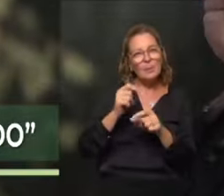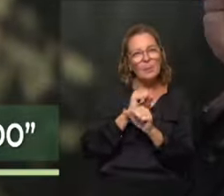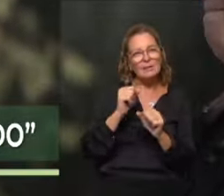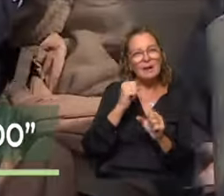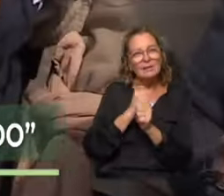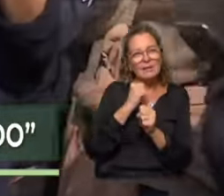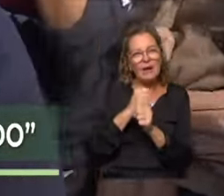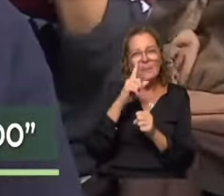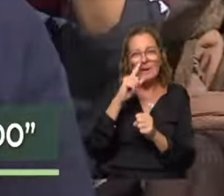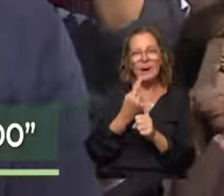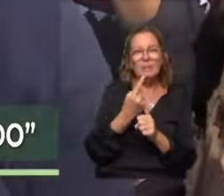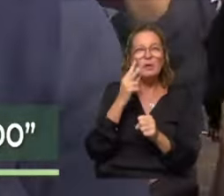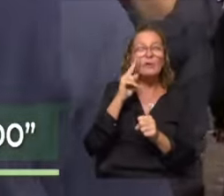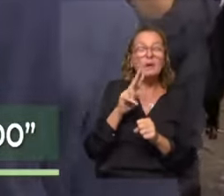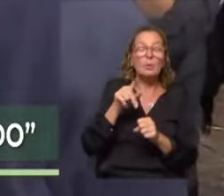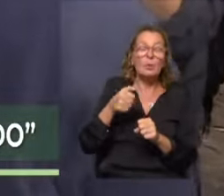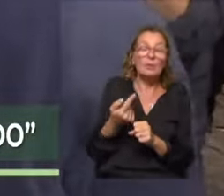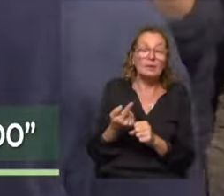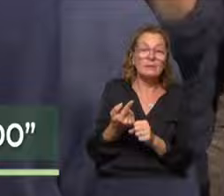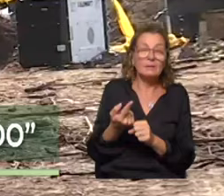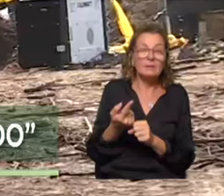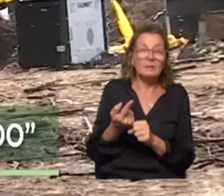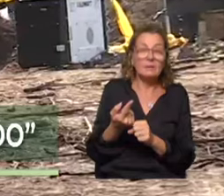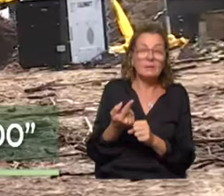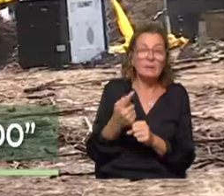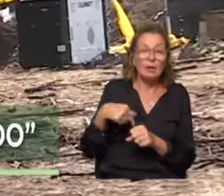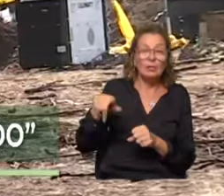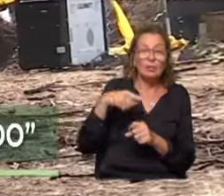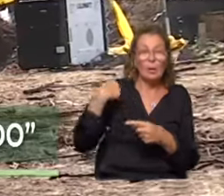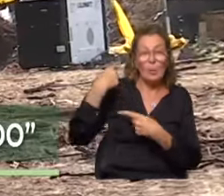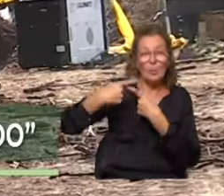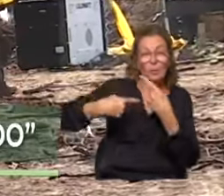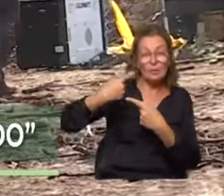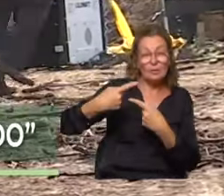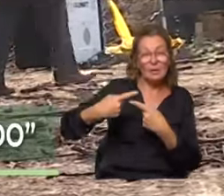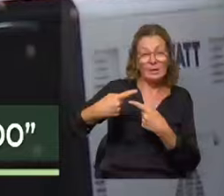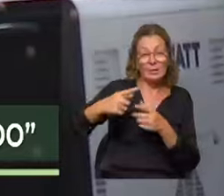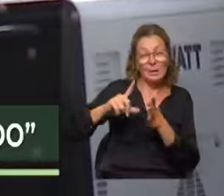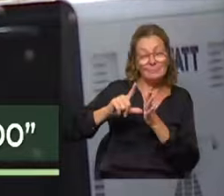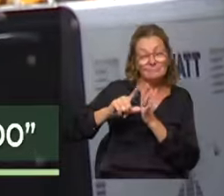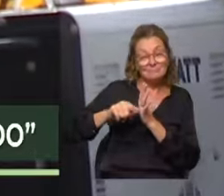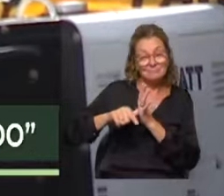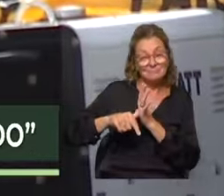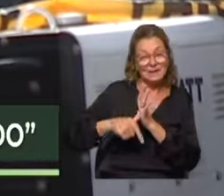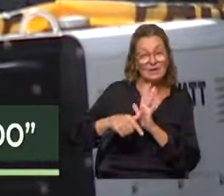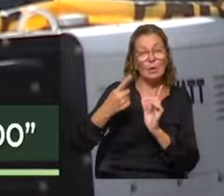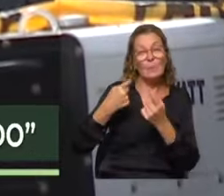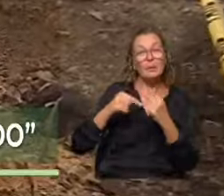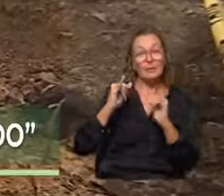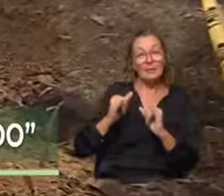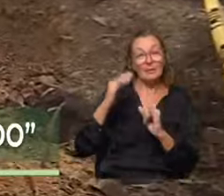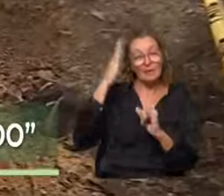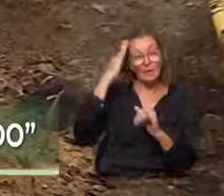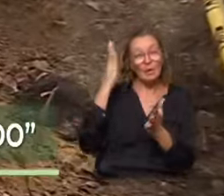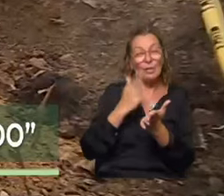trabajar un poco más rápido, veremos. Para nosotros es un proceso que va relativamente lento, pero lo que sí creemos es que el tema de